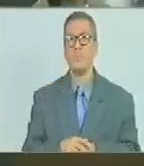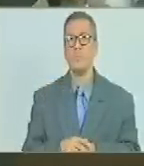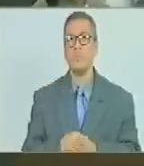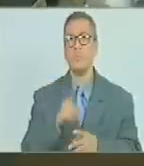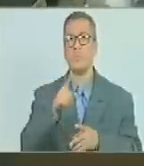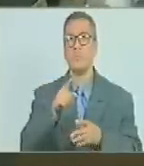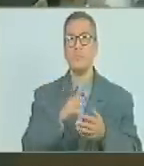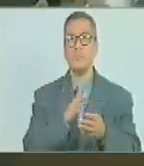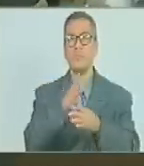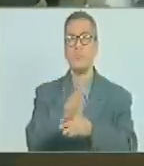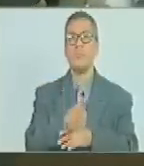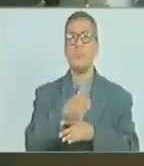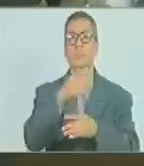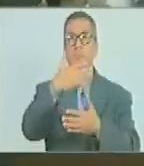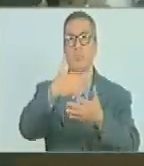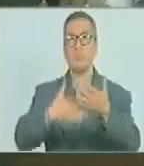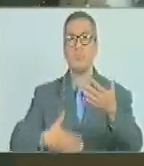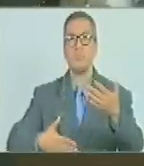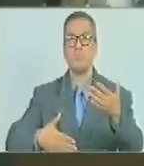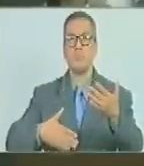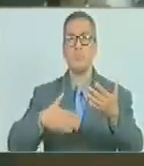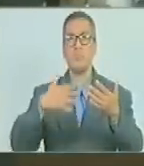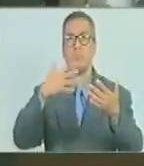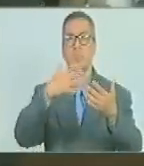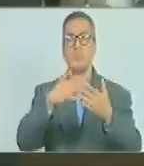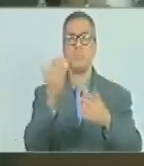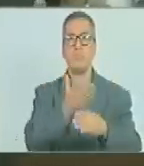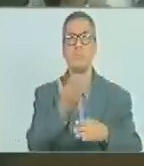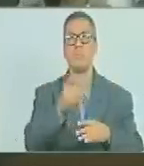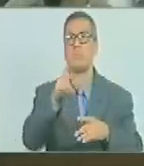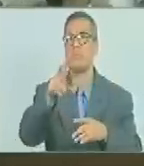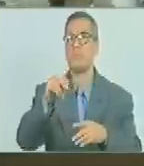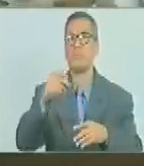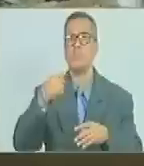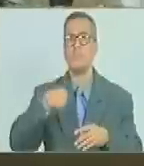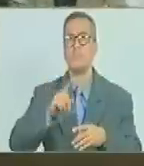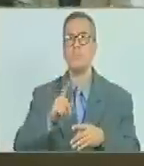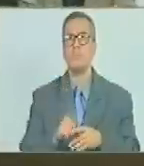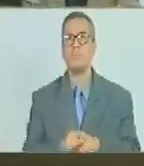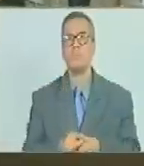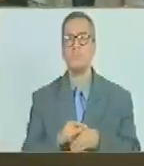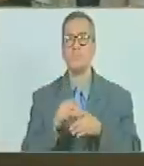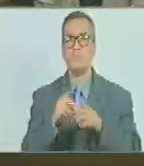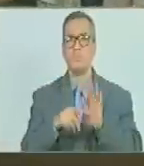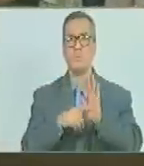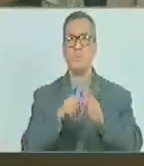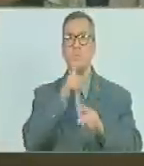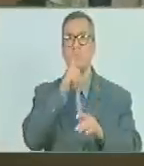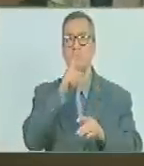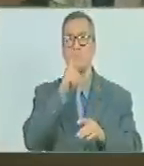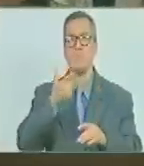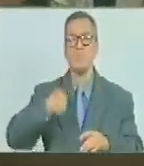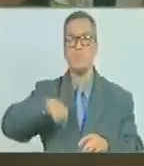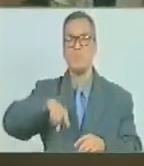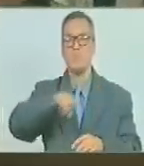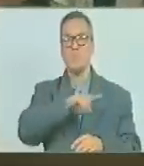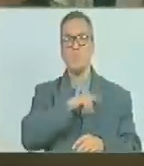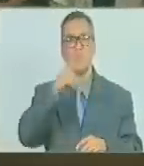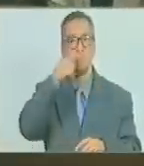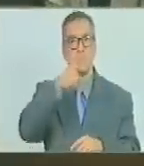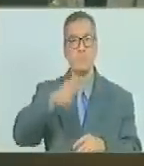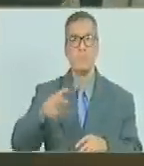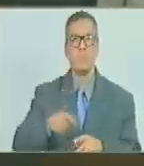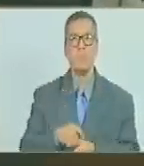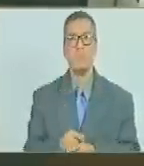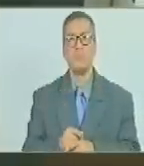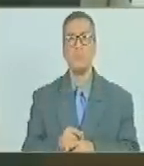para salir de la dictadura, sino para inocularle males a nuestro pueblo y que